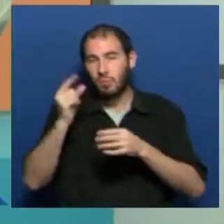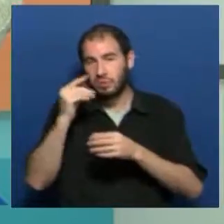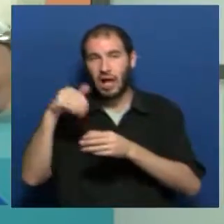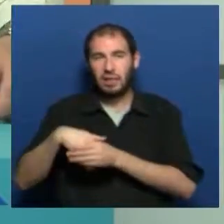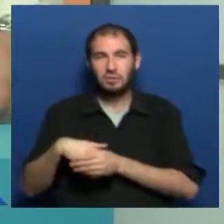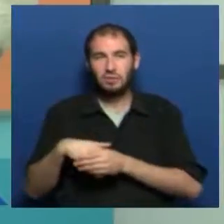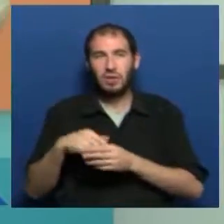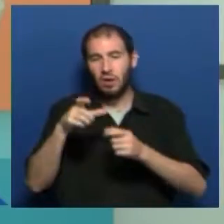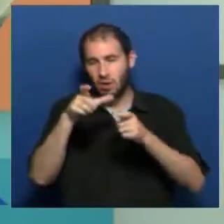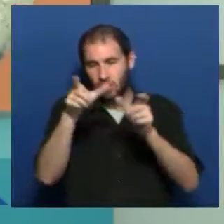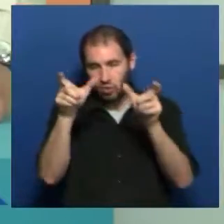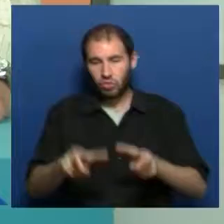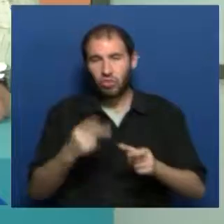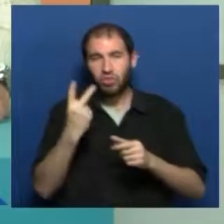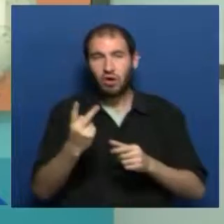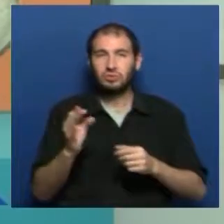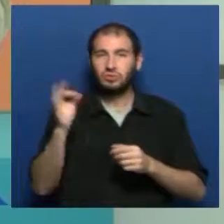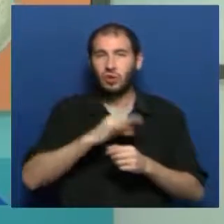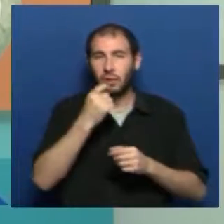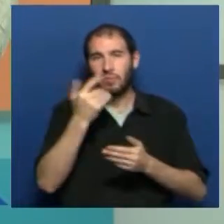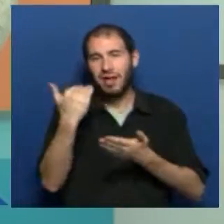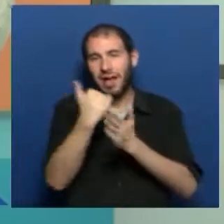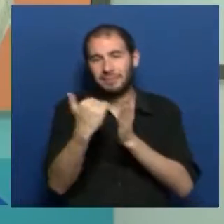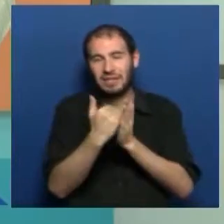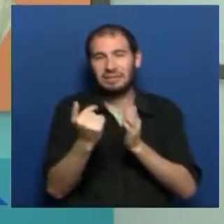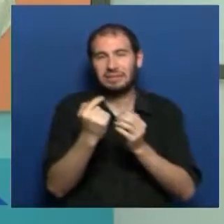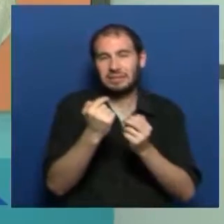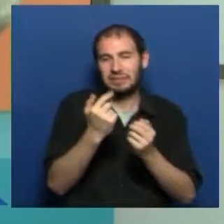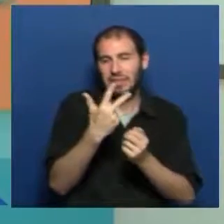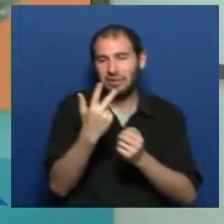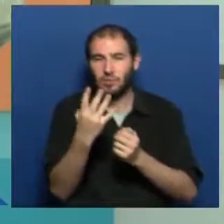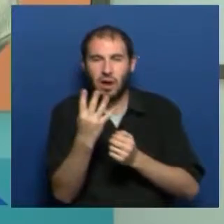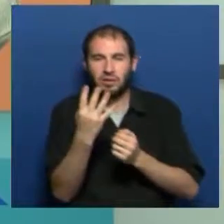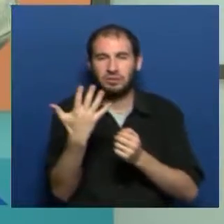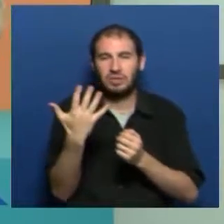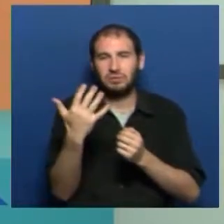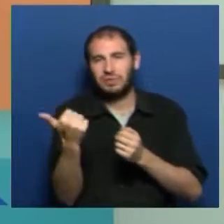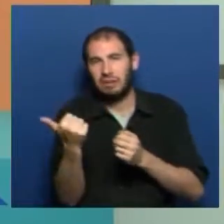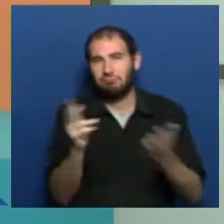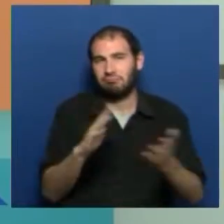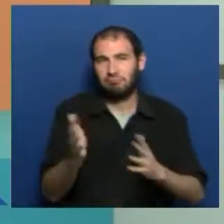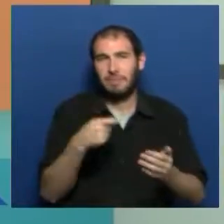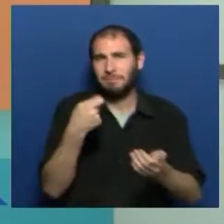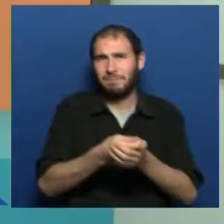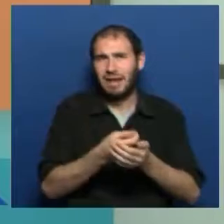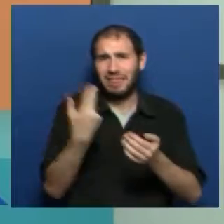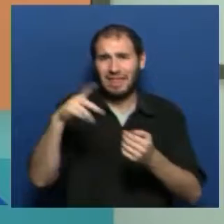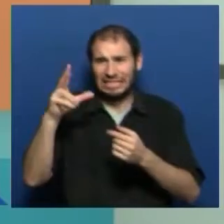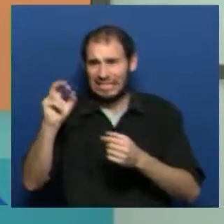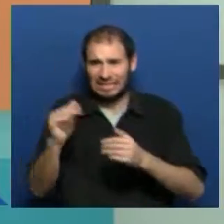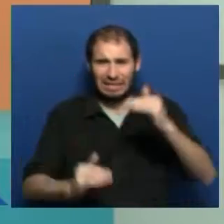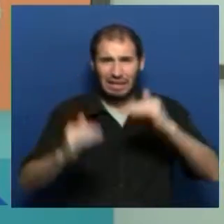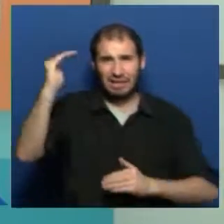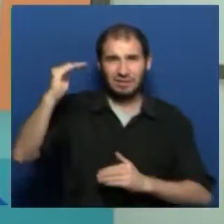tiene 2 listas completas, aunque sea parciales, 3, 4, 5, 6 padrones, que pagar 30 padrones,